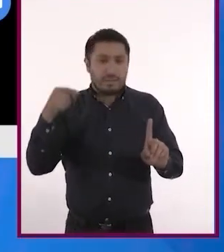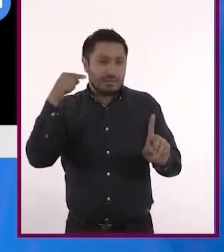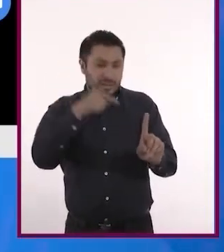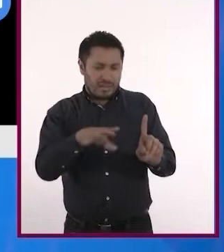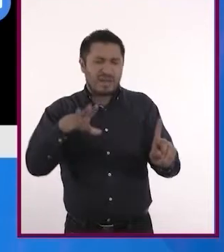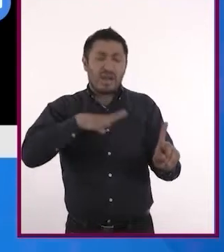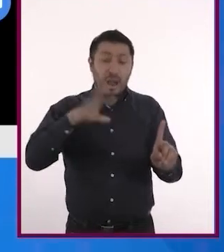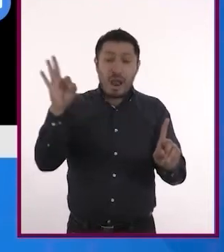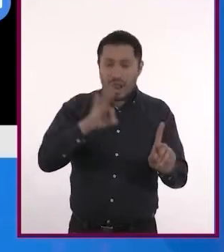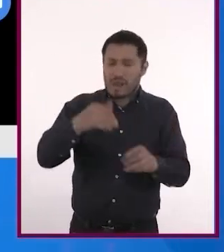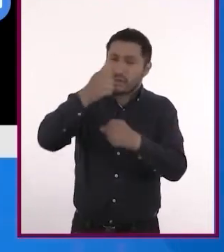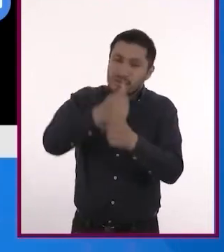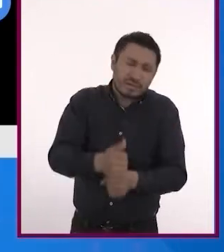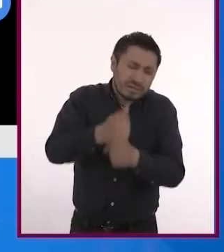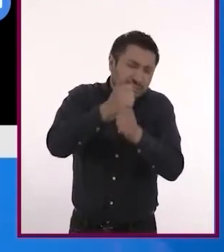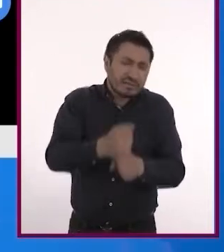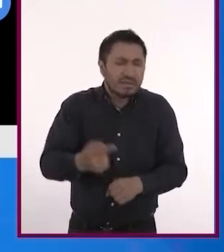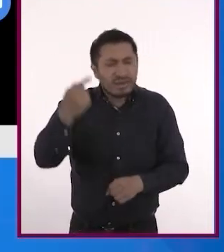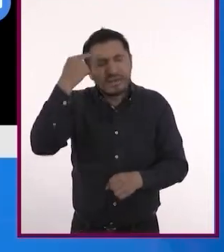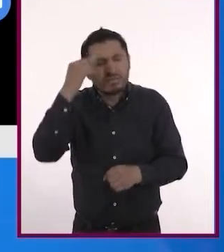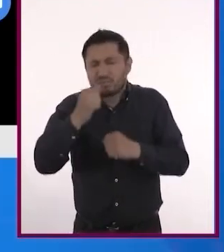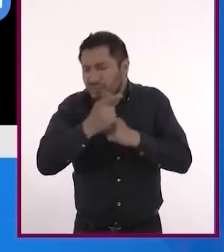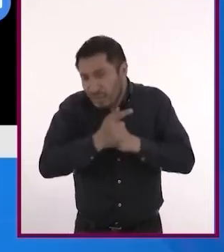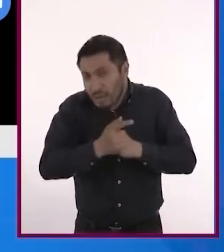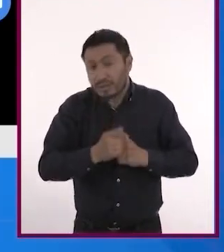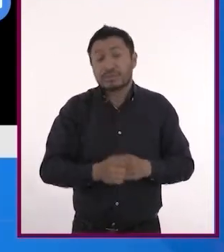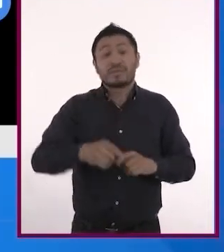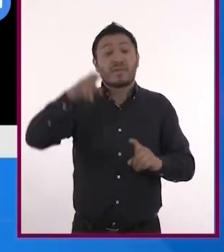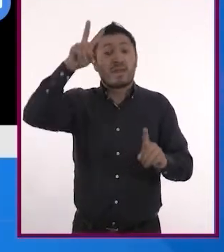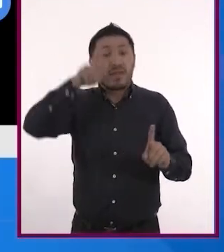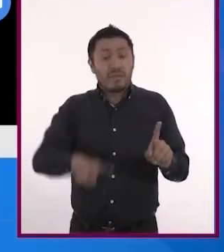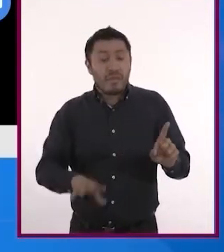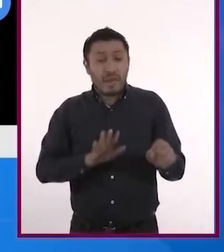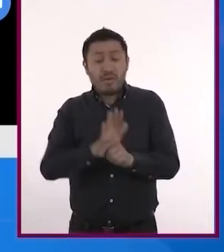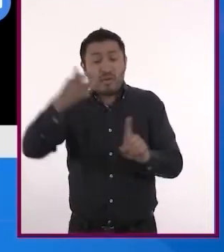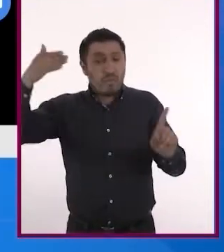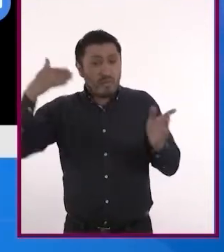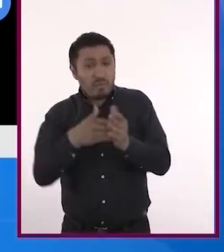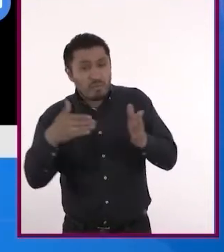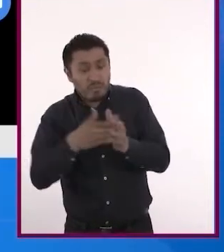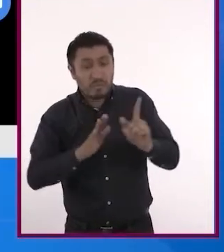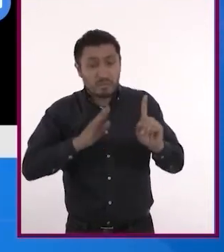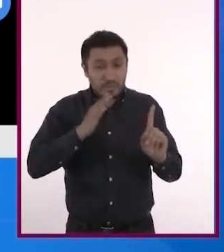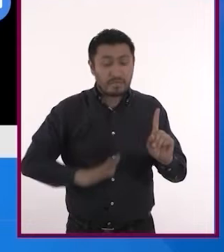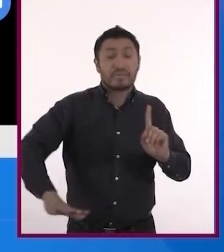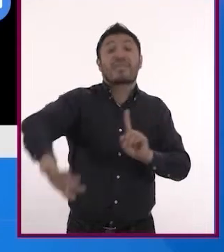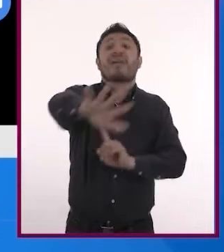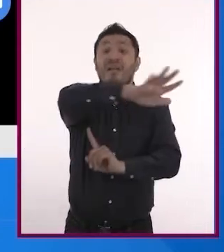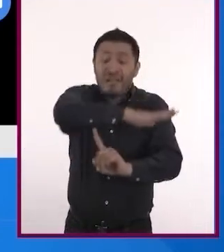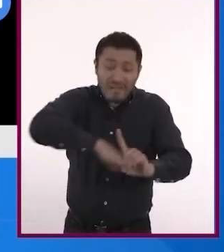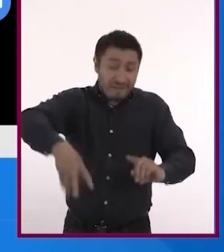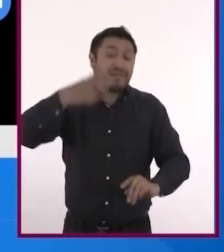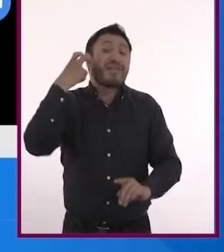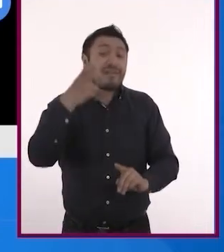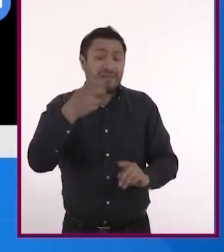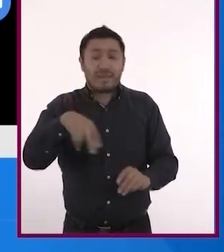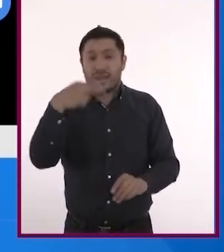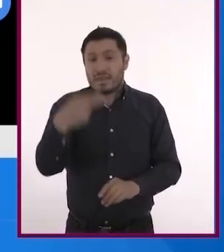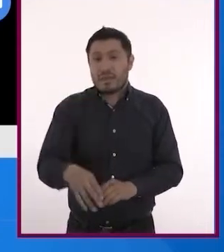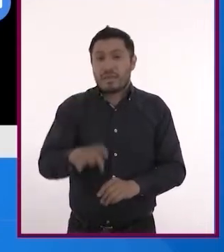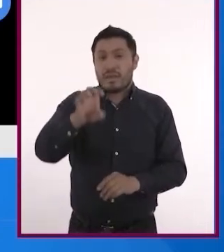algún padecimiento mental. En realidad, las barreras, los obstáculos están en la sociedad y se